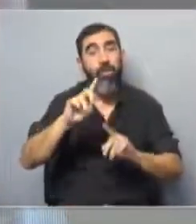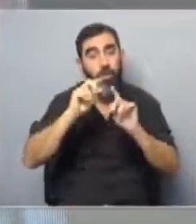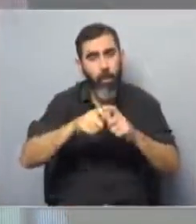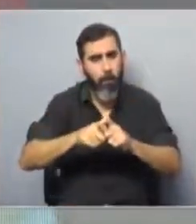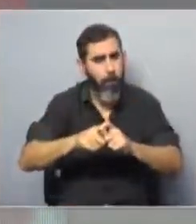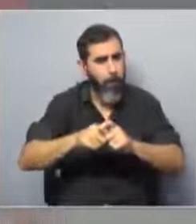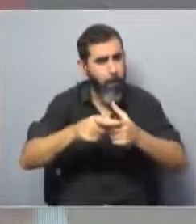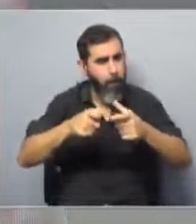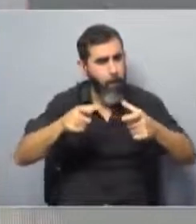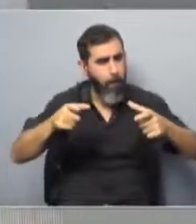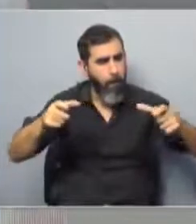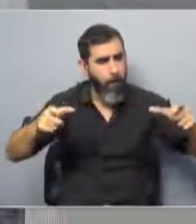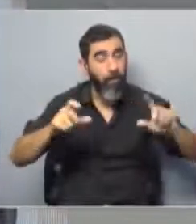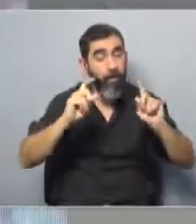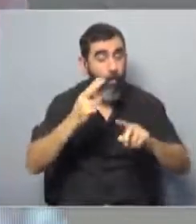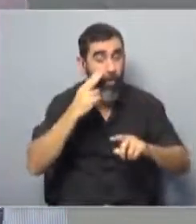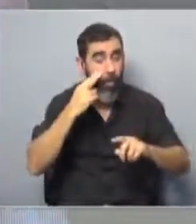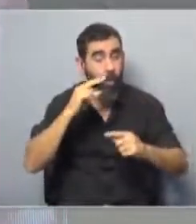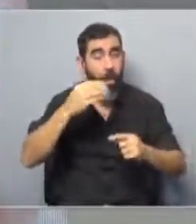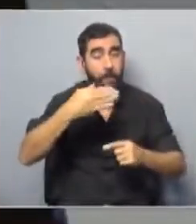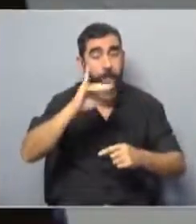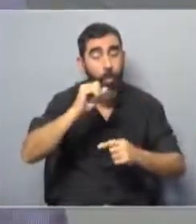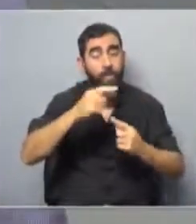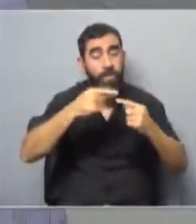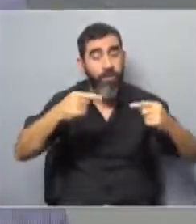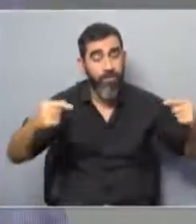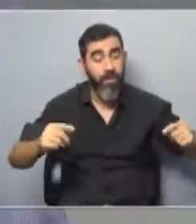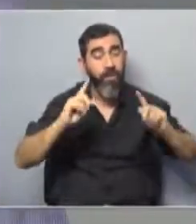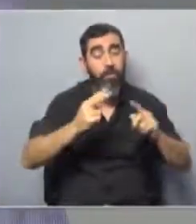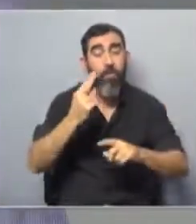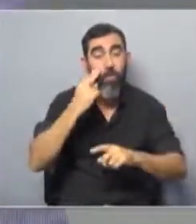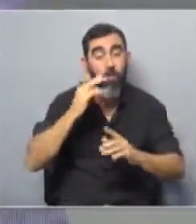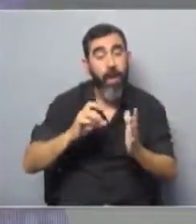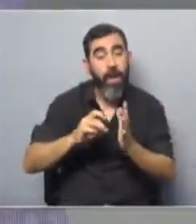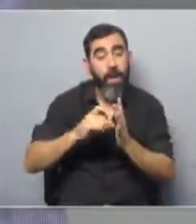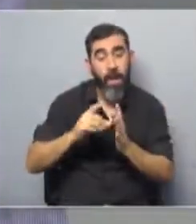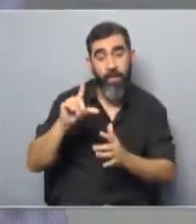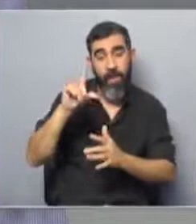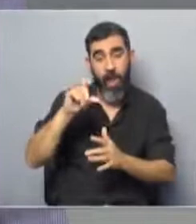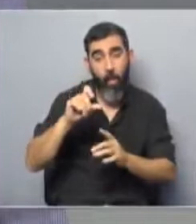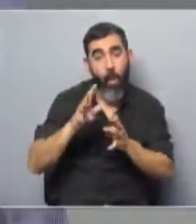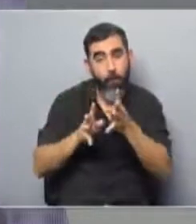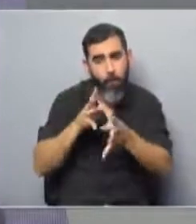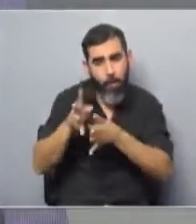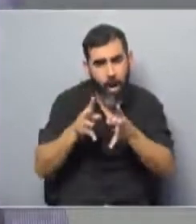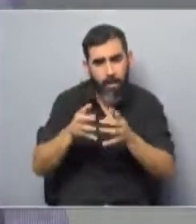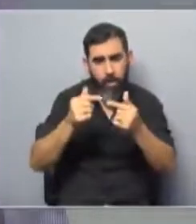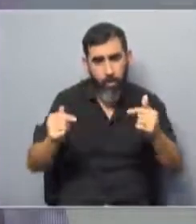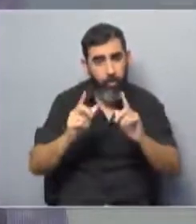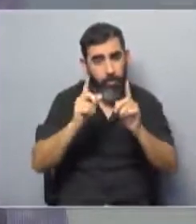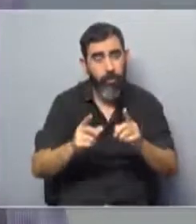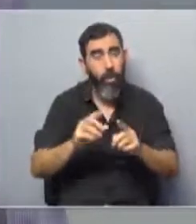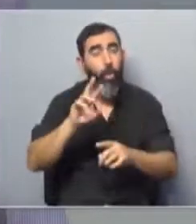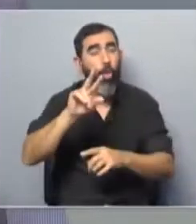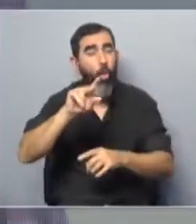y que ese ya no solo afecta, digamos, la biodiversidad, sino que está afectando calidad de agua, maquinarias, equipos, el mejillón